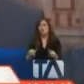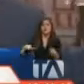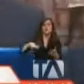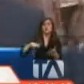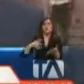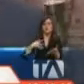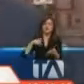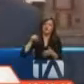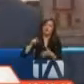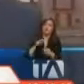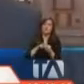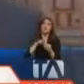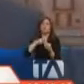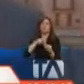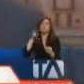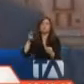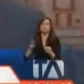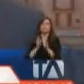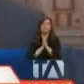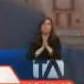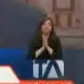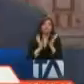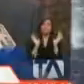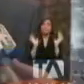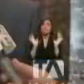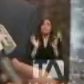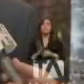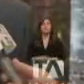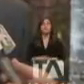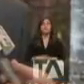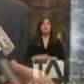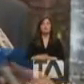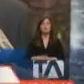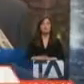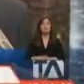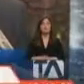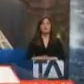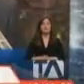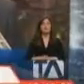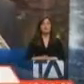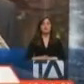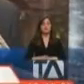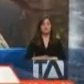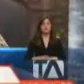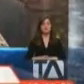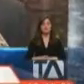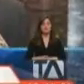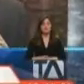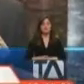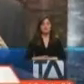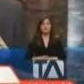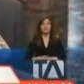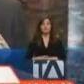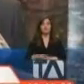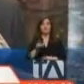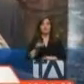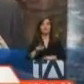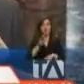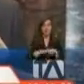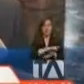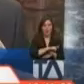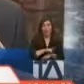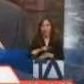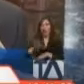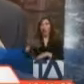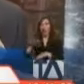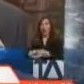básicamente le pedimos por eso que él dé un paso al costado, ¿no? Para mí, el único que determina la inocencia o culpabilidad es el